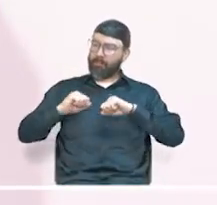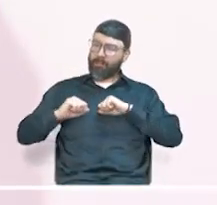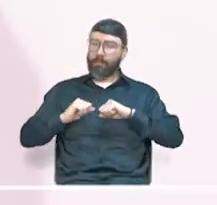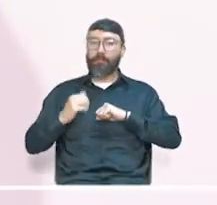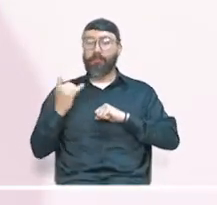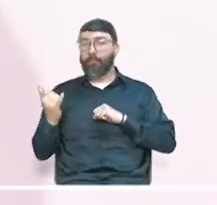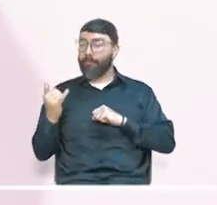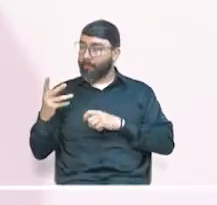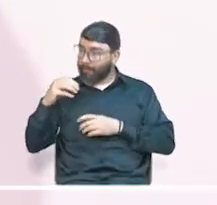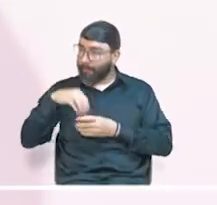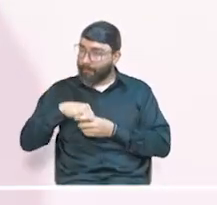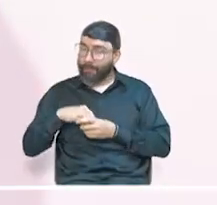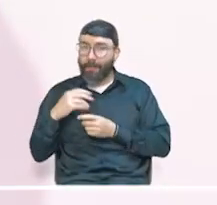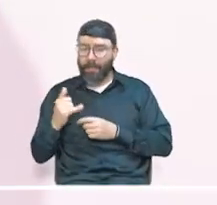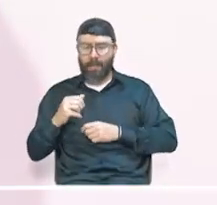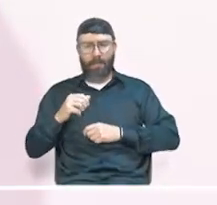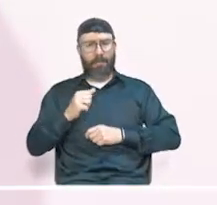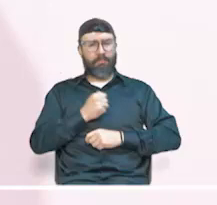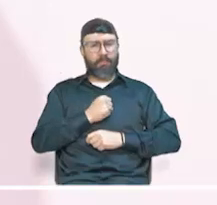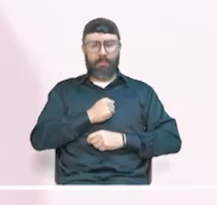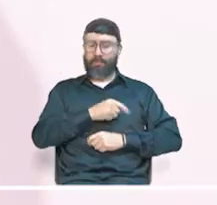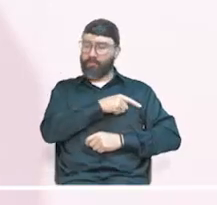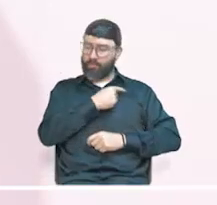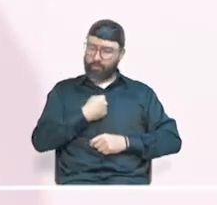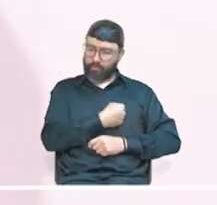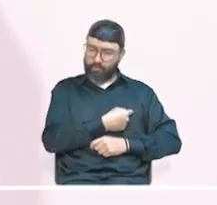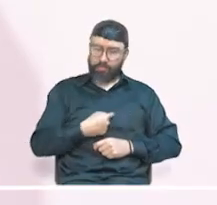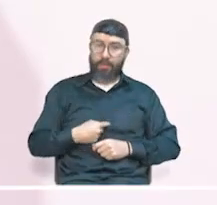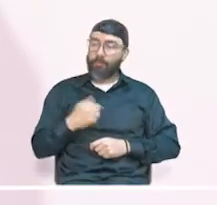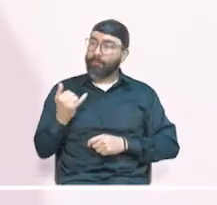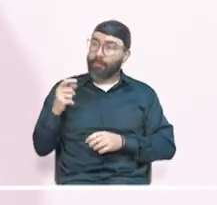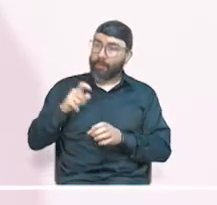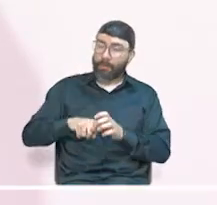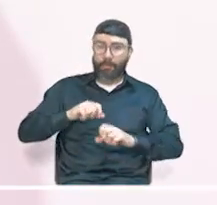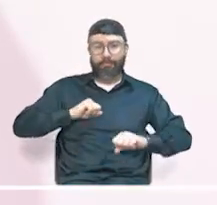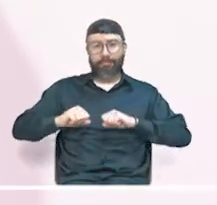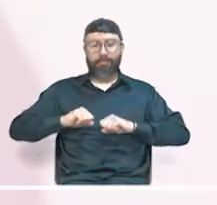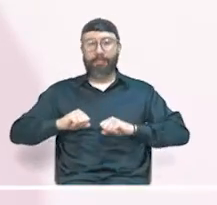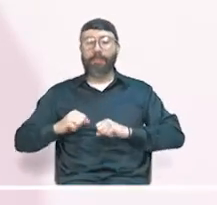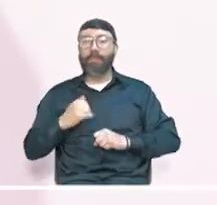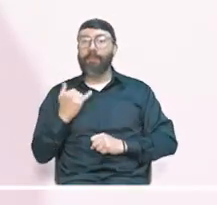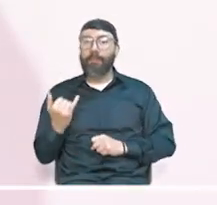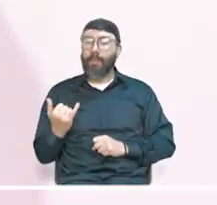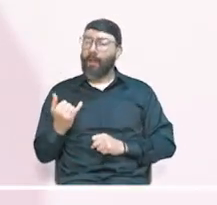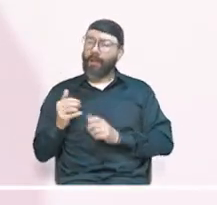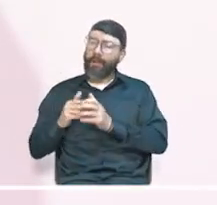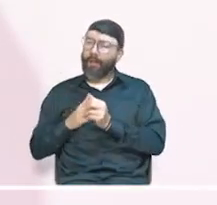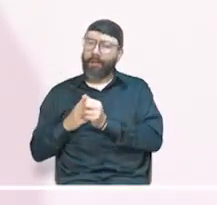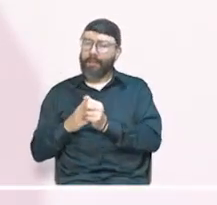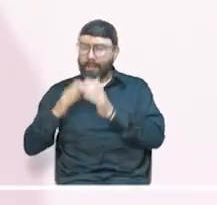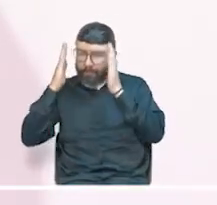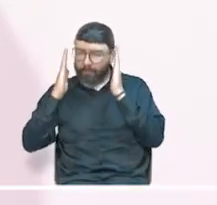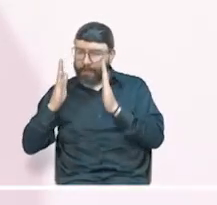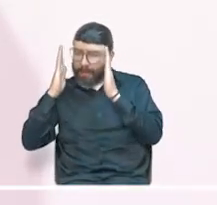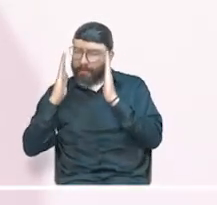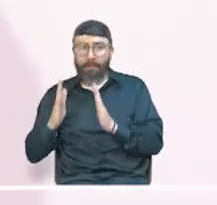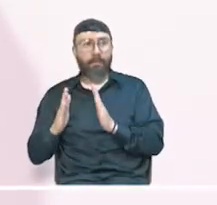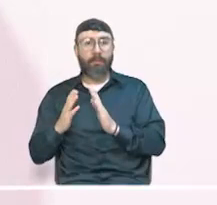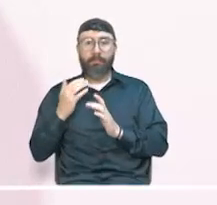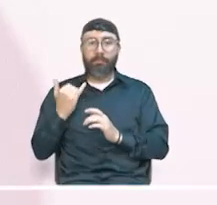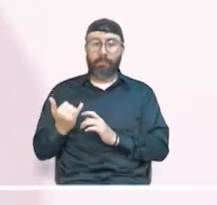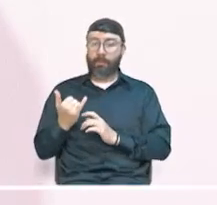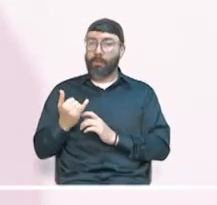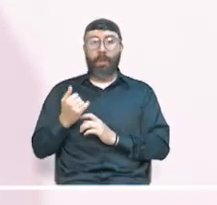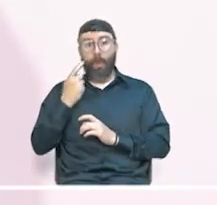acompañamiento de riesgo cardiovascular, consulta también de fisiatría. Entonces, estamos dispuestos para atenderlos y orientarlos y realmente que no sea no